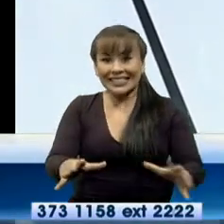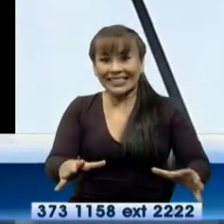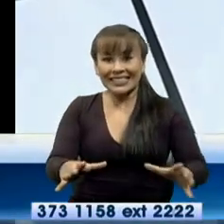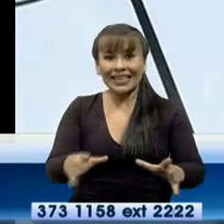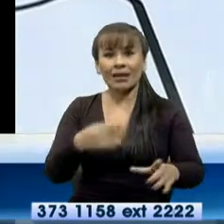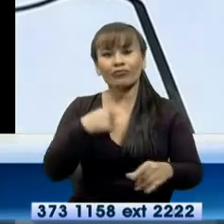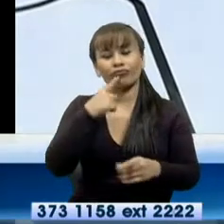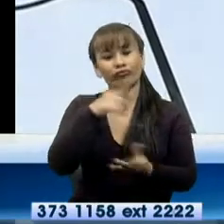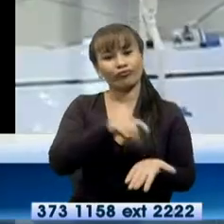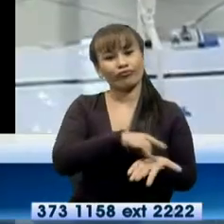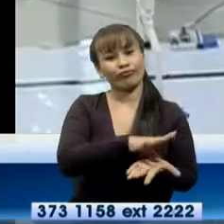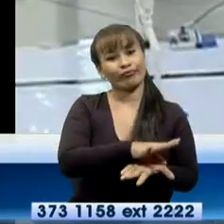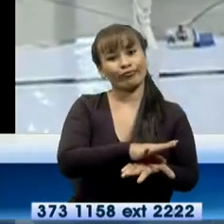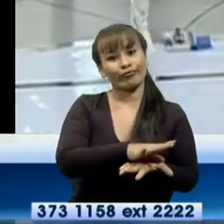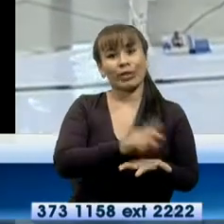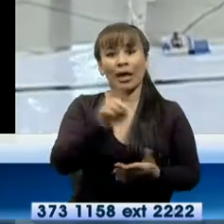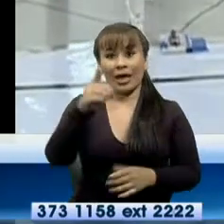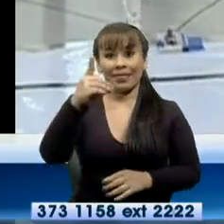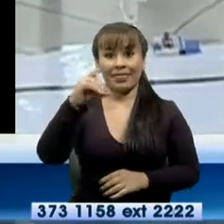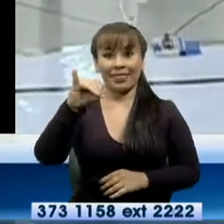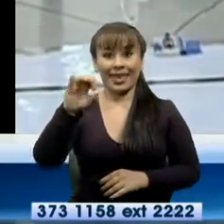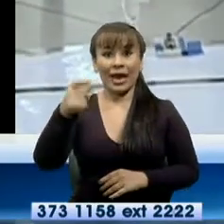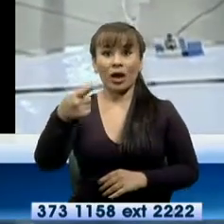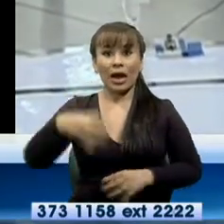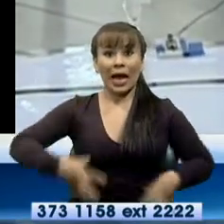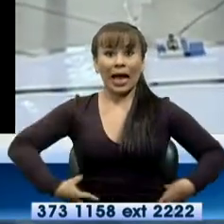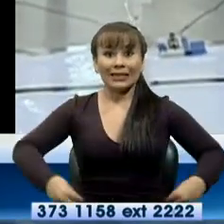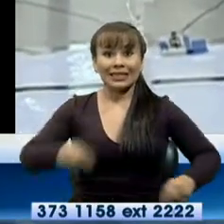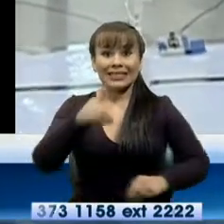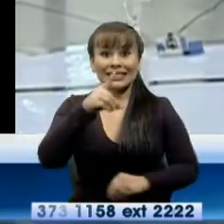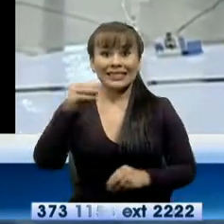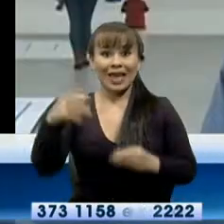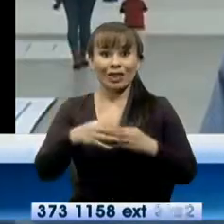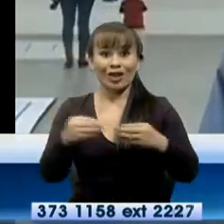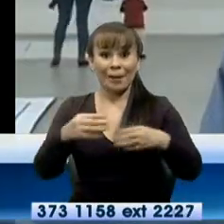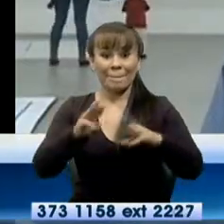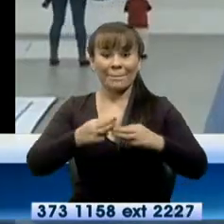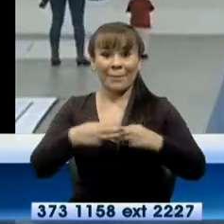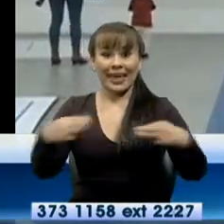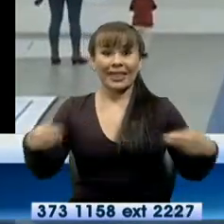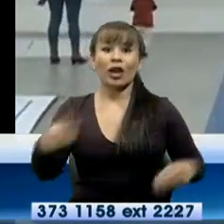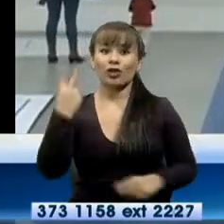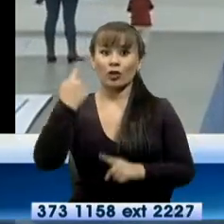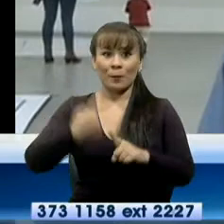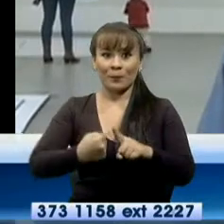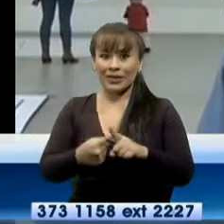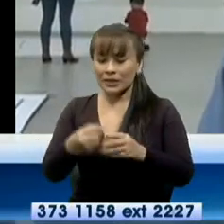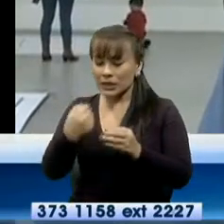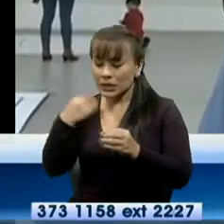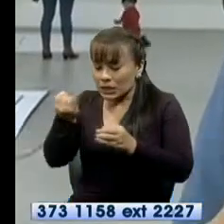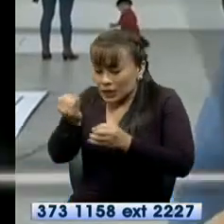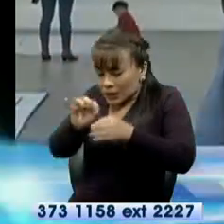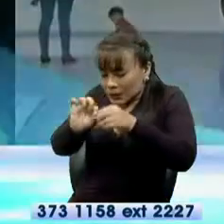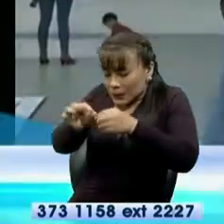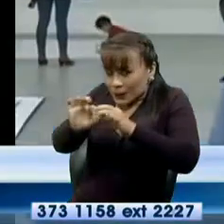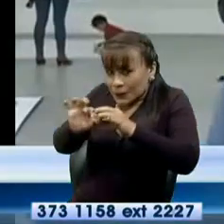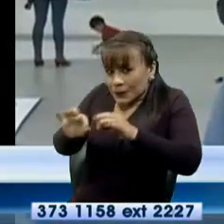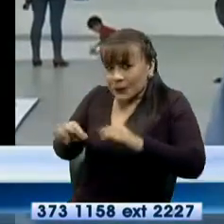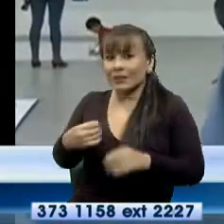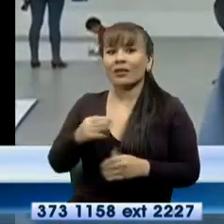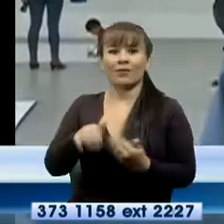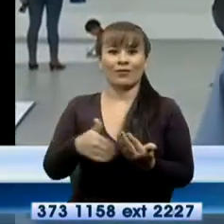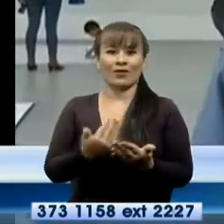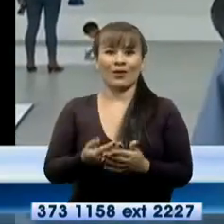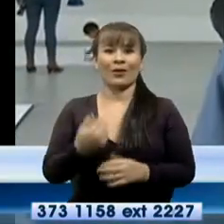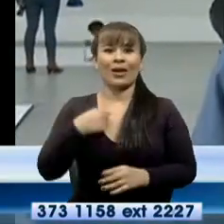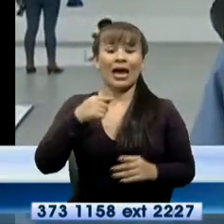fueron descalificados. Diego Romo invirtió más de $100 en materiales. Me ha tomado como 2 meses en desarrollarlo así, pero no todo el tiempo, sino que